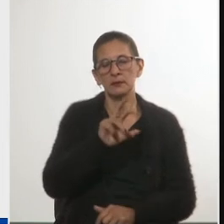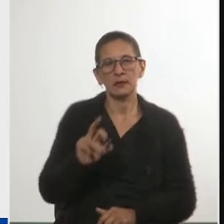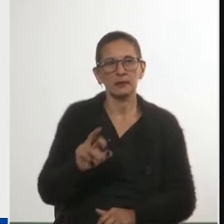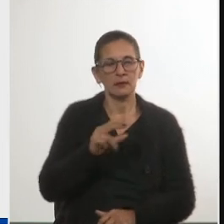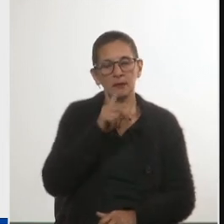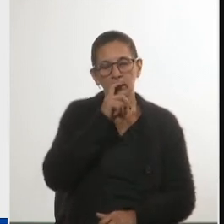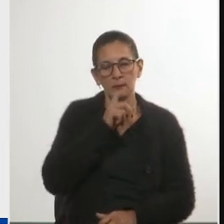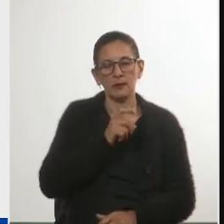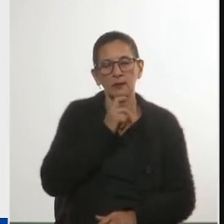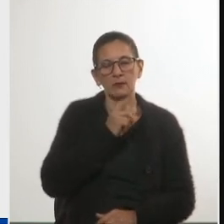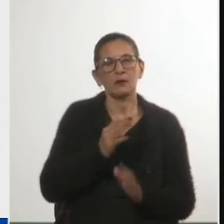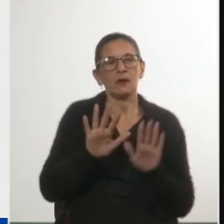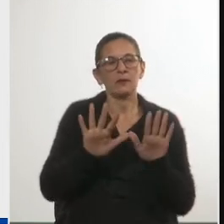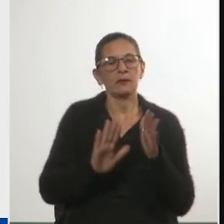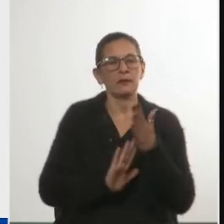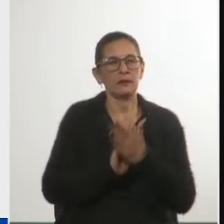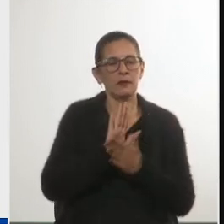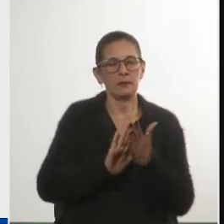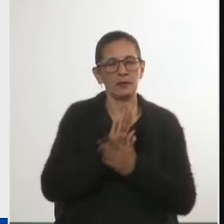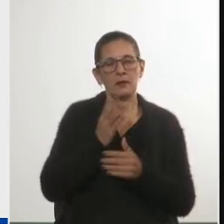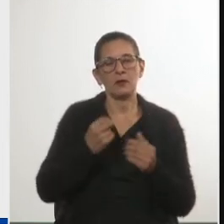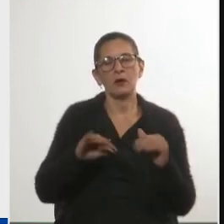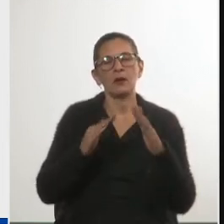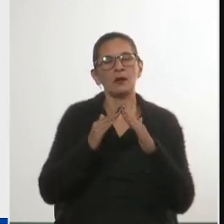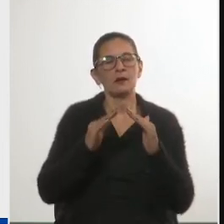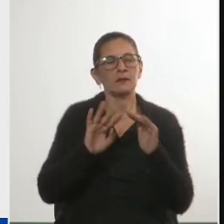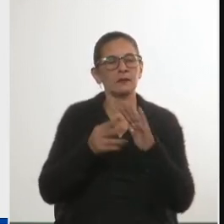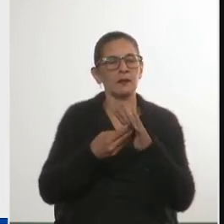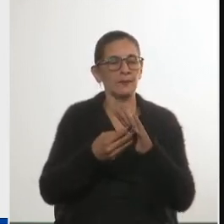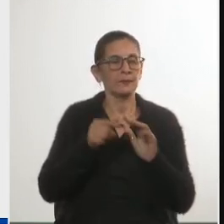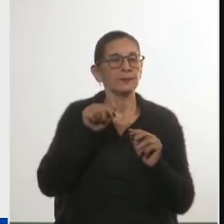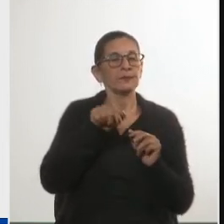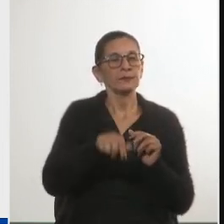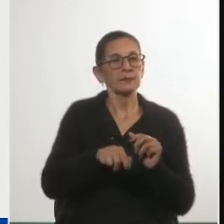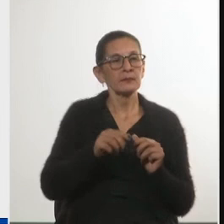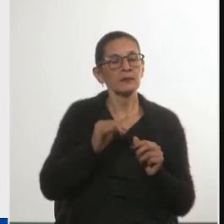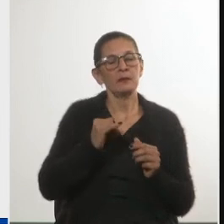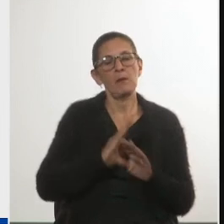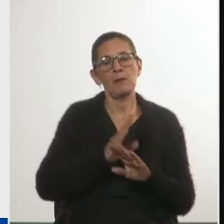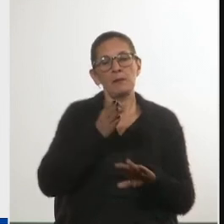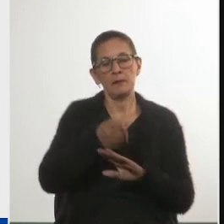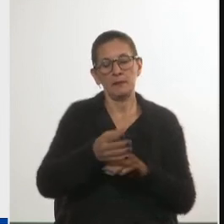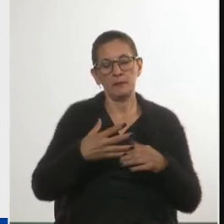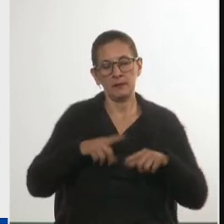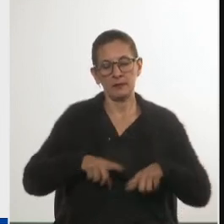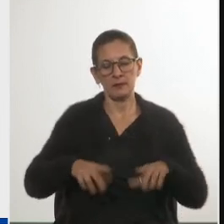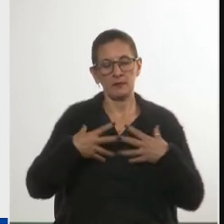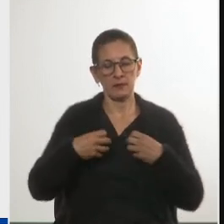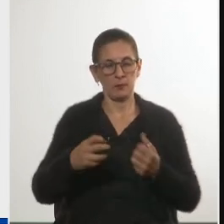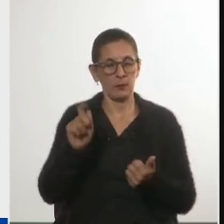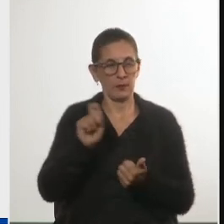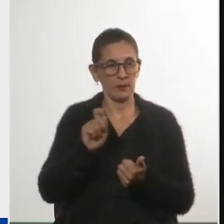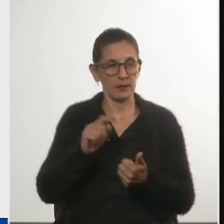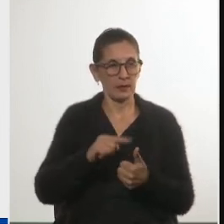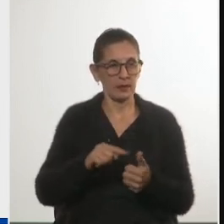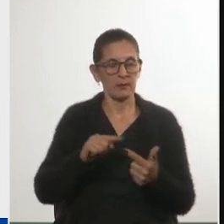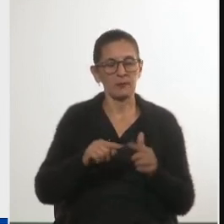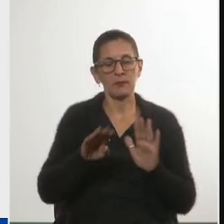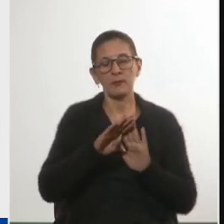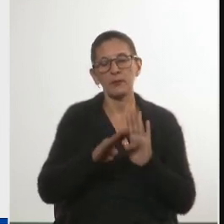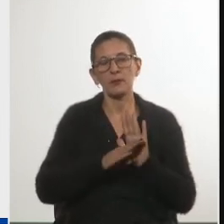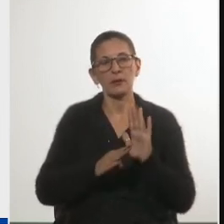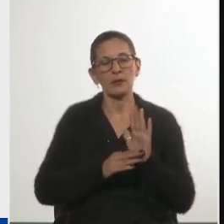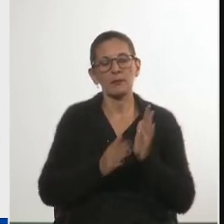de marzo a las 10 de la mañana con la Casa de las Naciones Unidas. En ese marco participó el Ministerio de Salud Pública, el